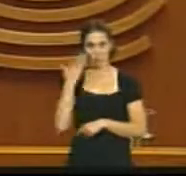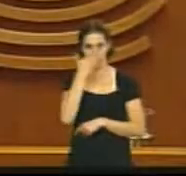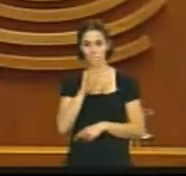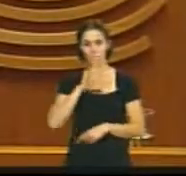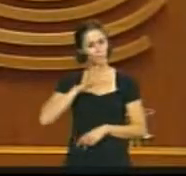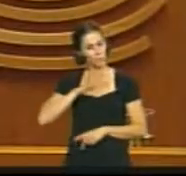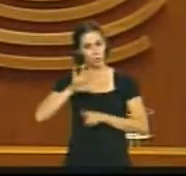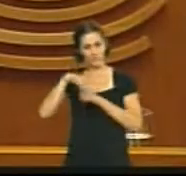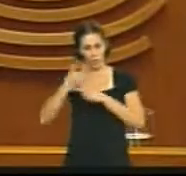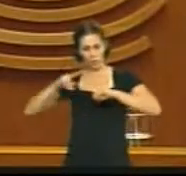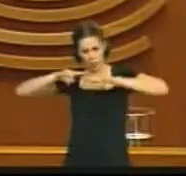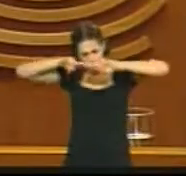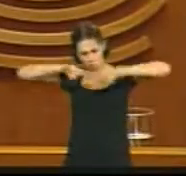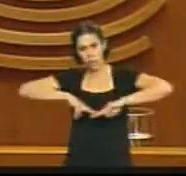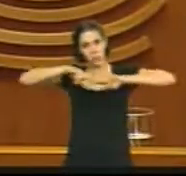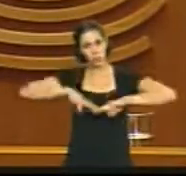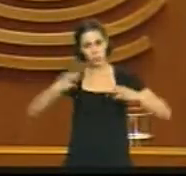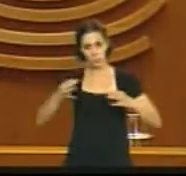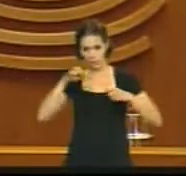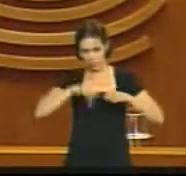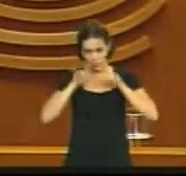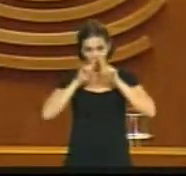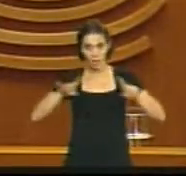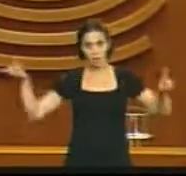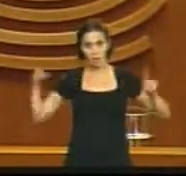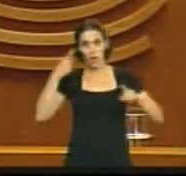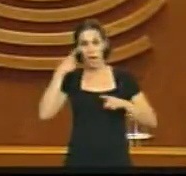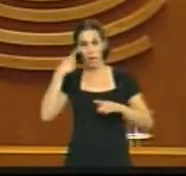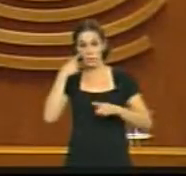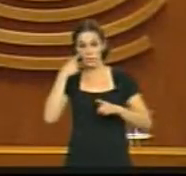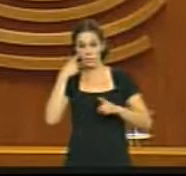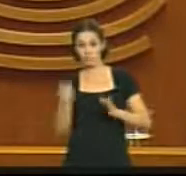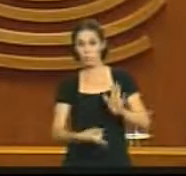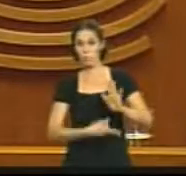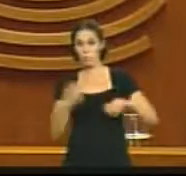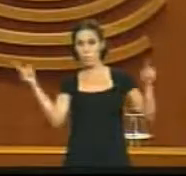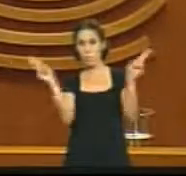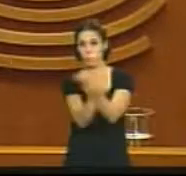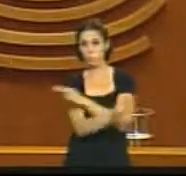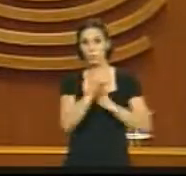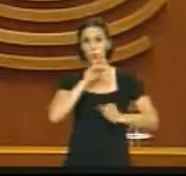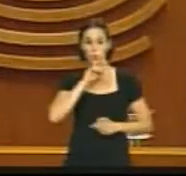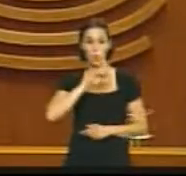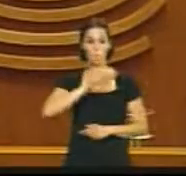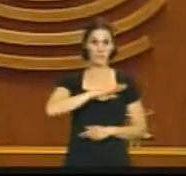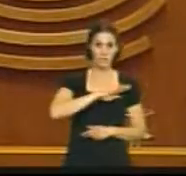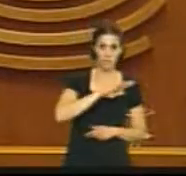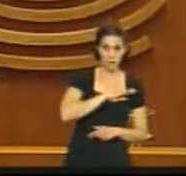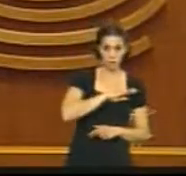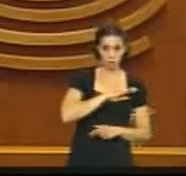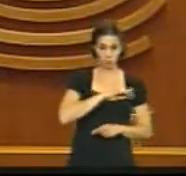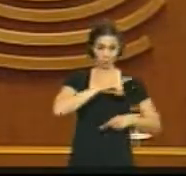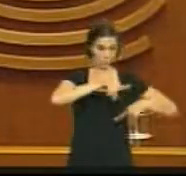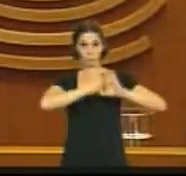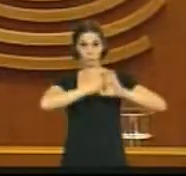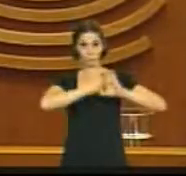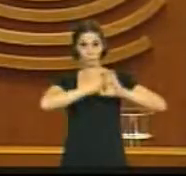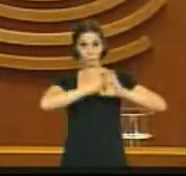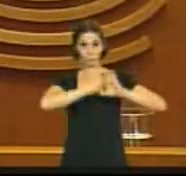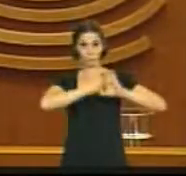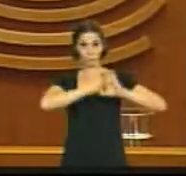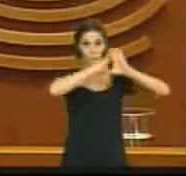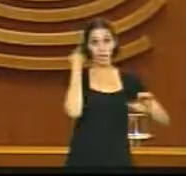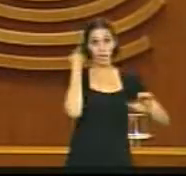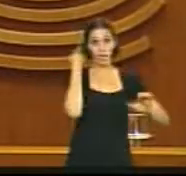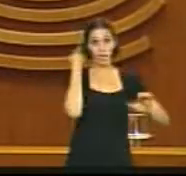Tenemos que analizar este año el impacto de haber eliminado el transporte de bachillerato para los estudiantes. A mí me